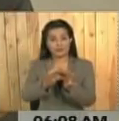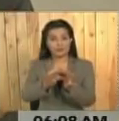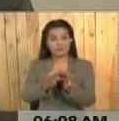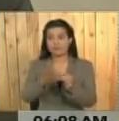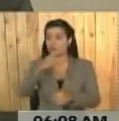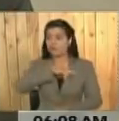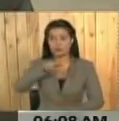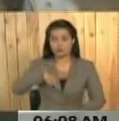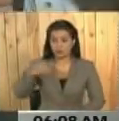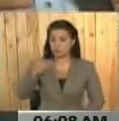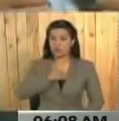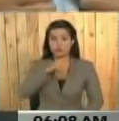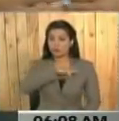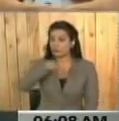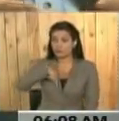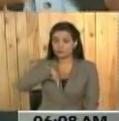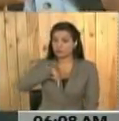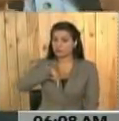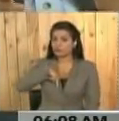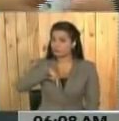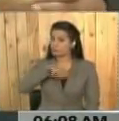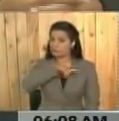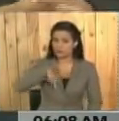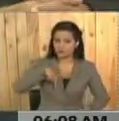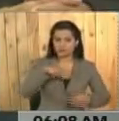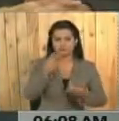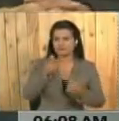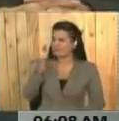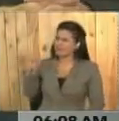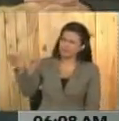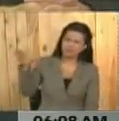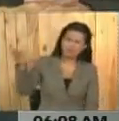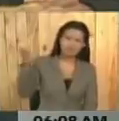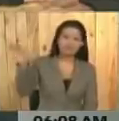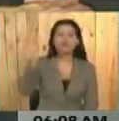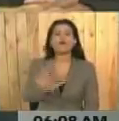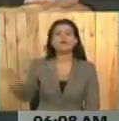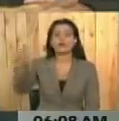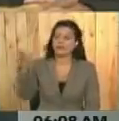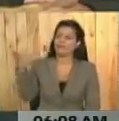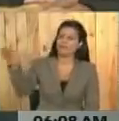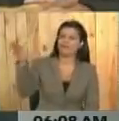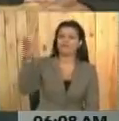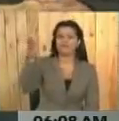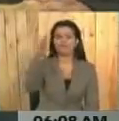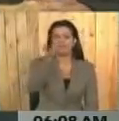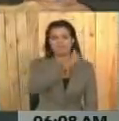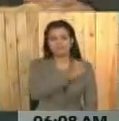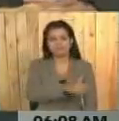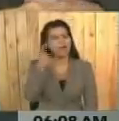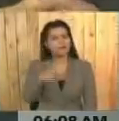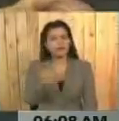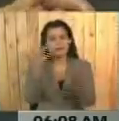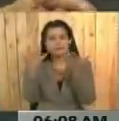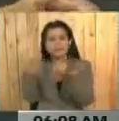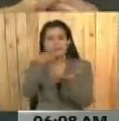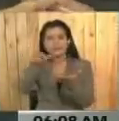fuimos nosotros por buena parte de Venezuela pues y había una una movilización